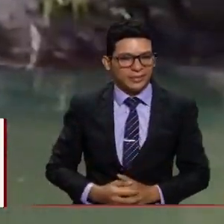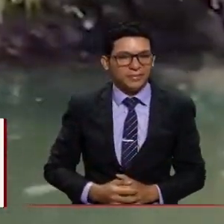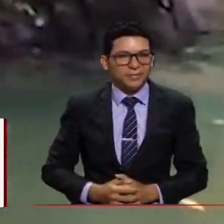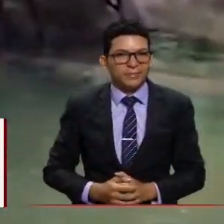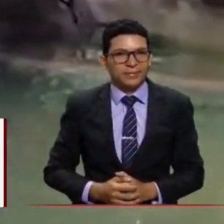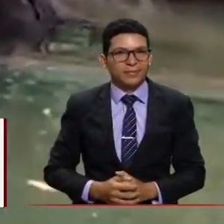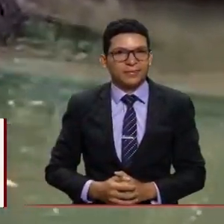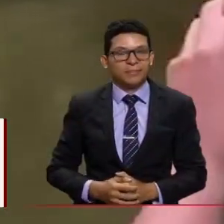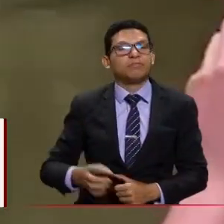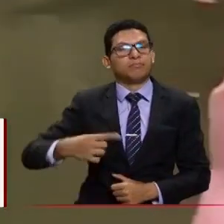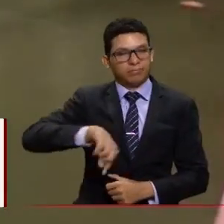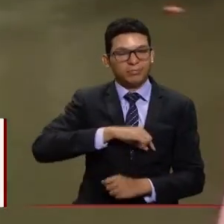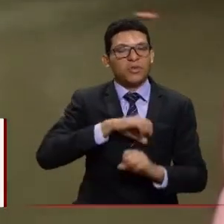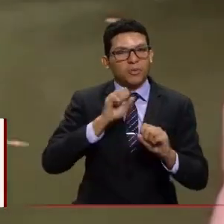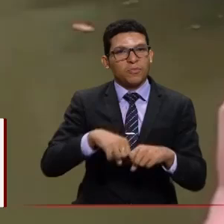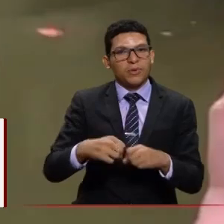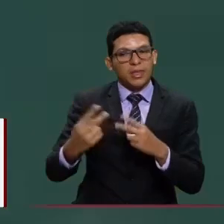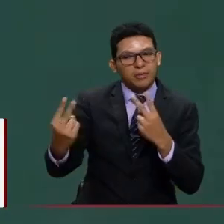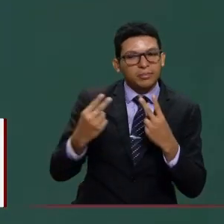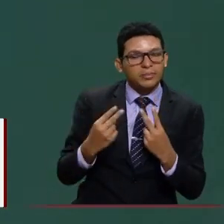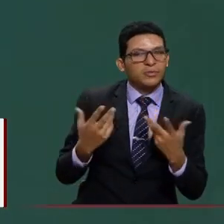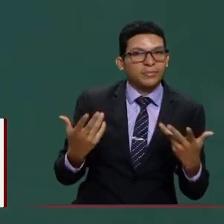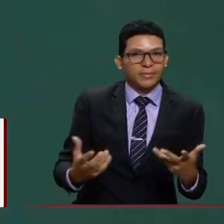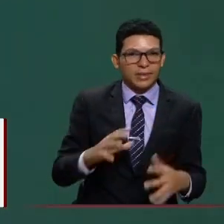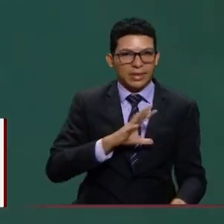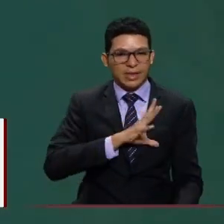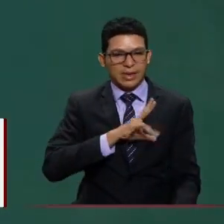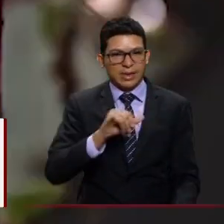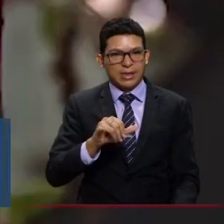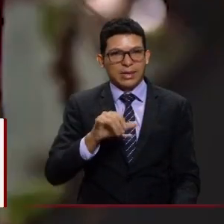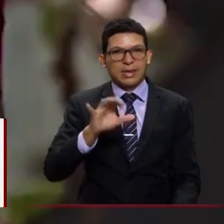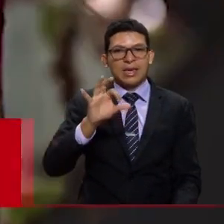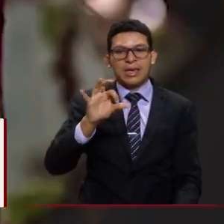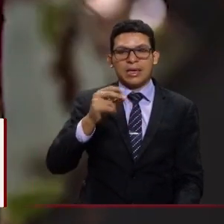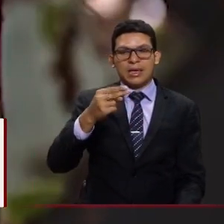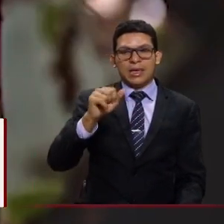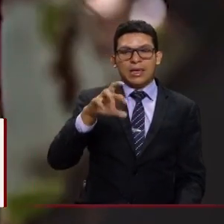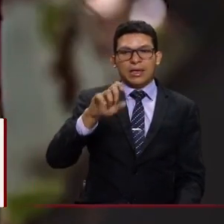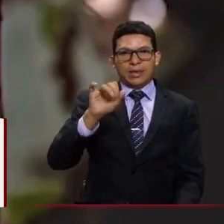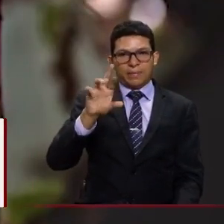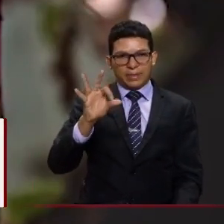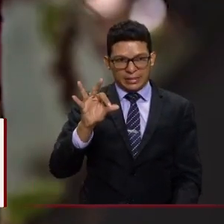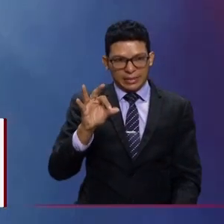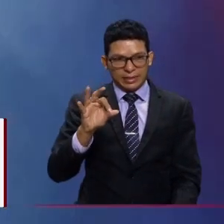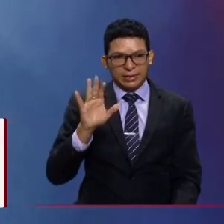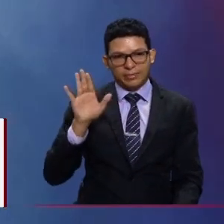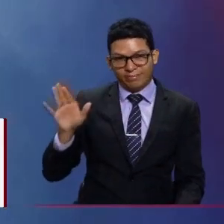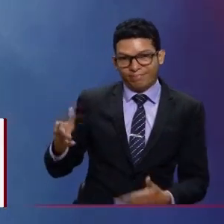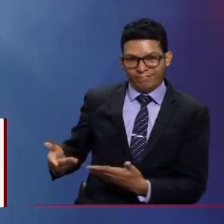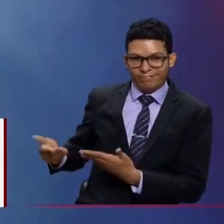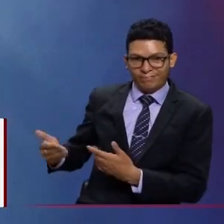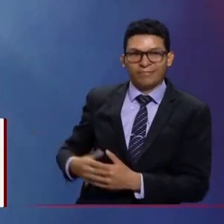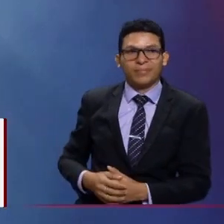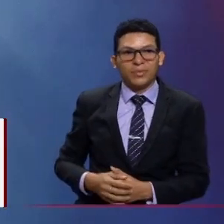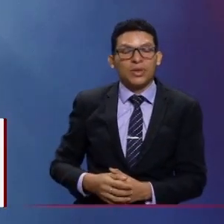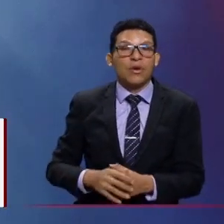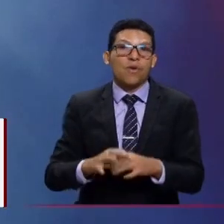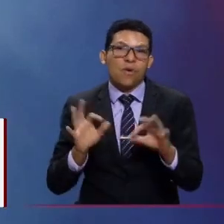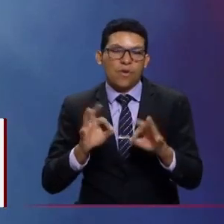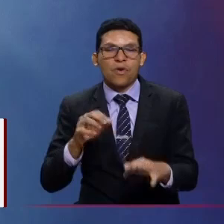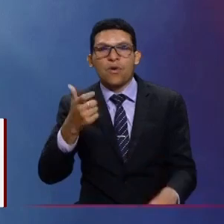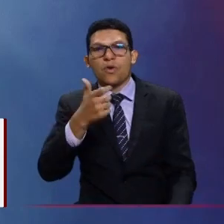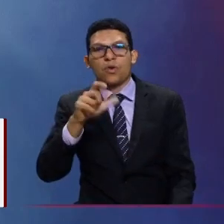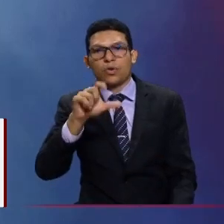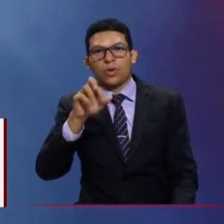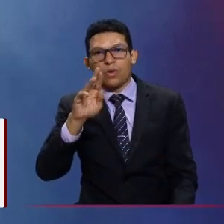A nosotros nos pueden buscar en redes sociales como Cali Shapers en Instagram y también en LinkedIn como Global Shapers